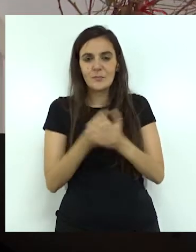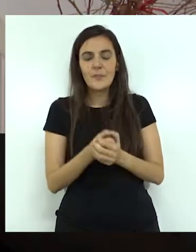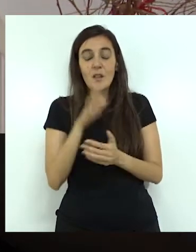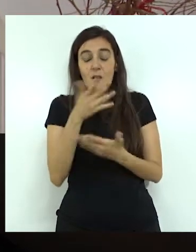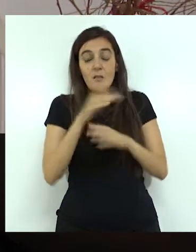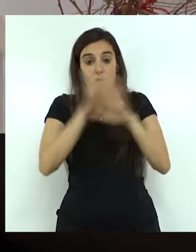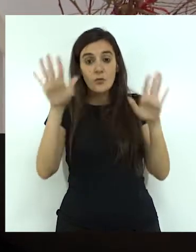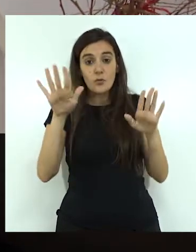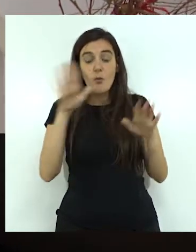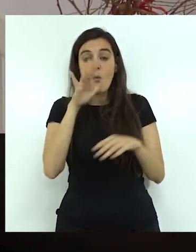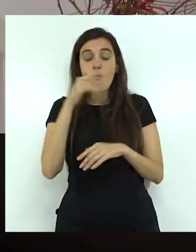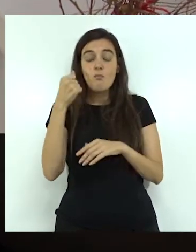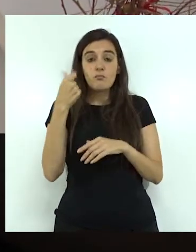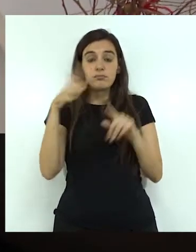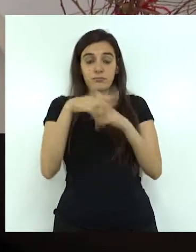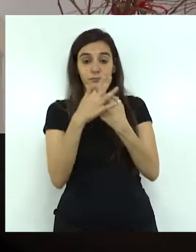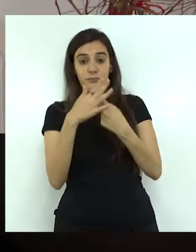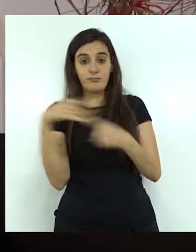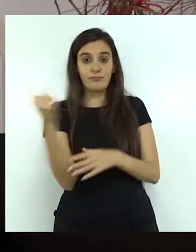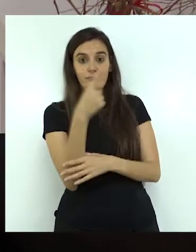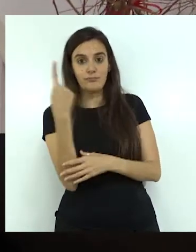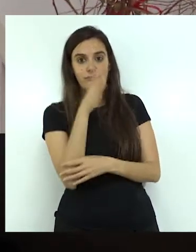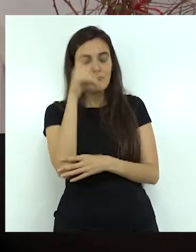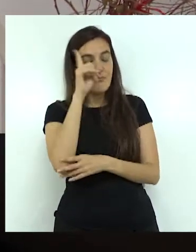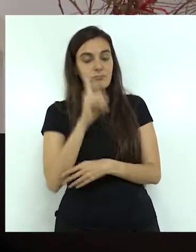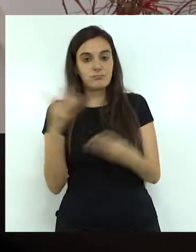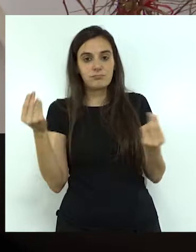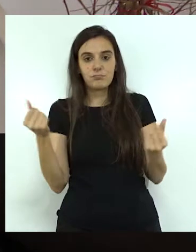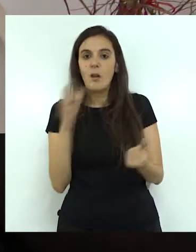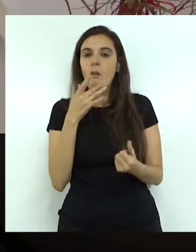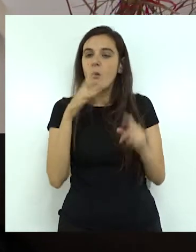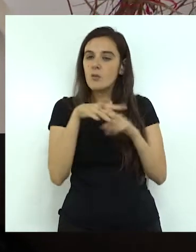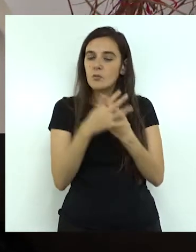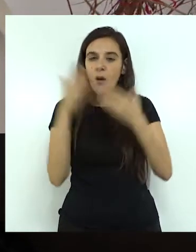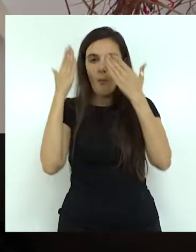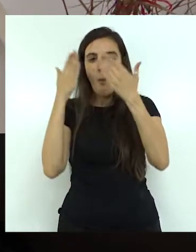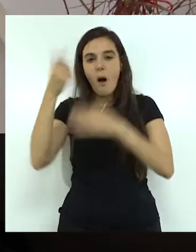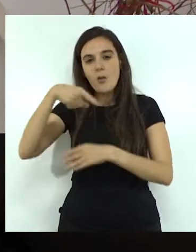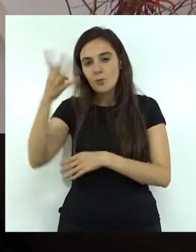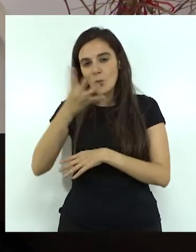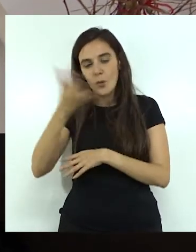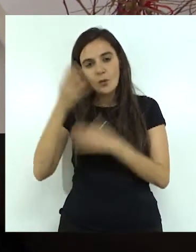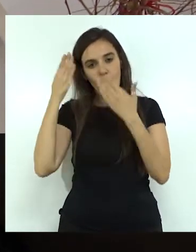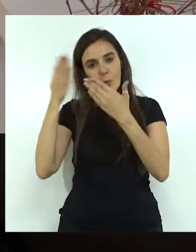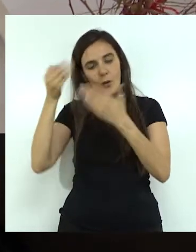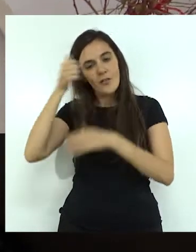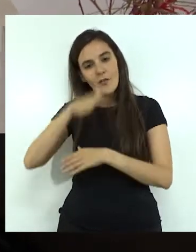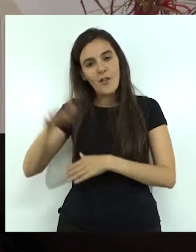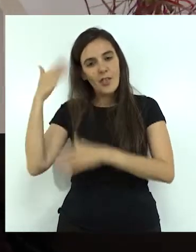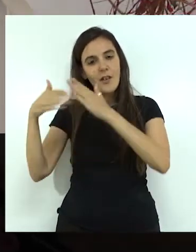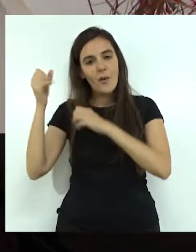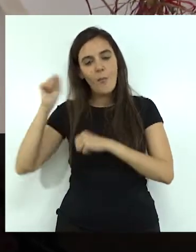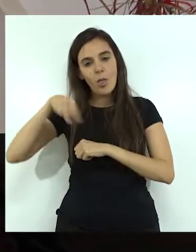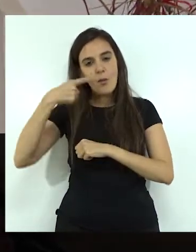aparezco por ahí en medio porque no me queda más remedio que aparecer pero el homenaje es a ellos 34 son infancias en la posguerra momentos